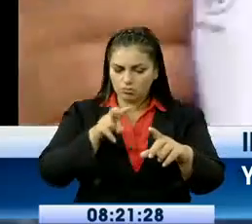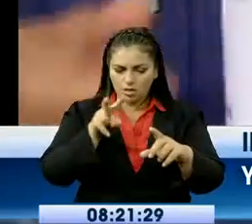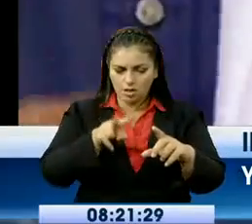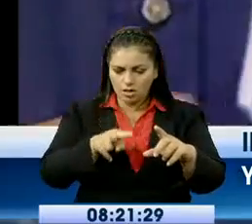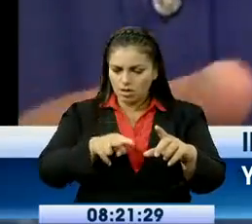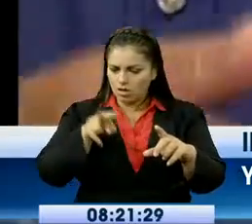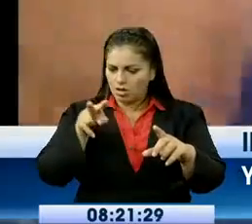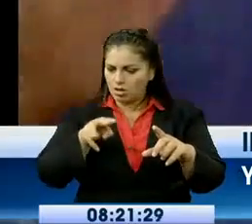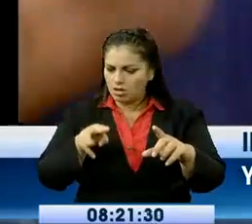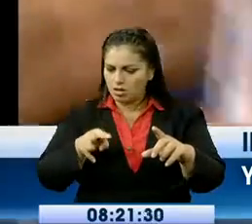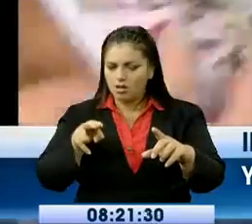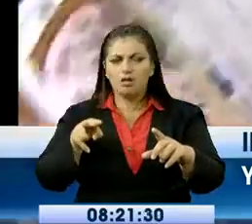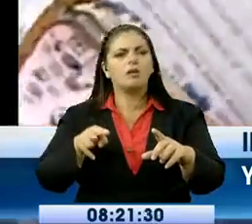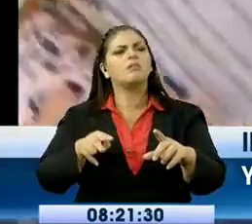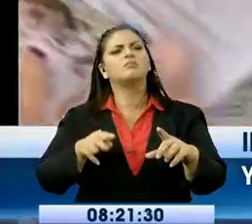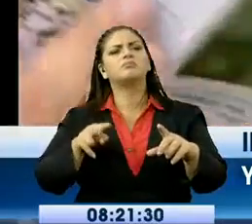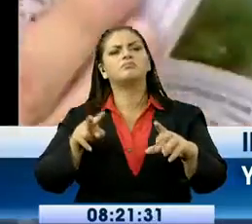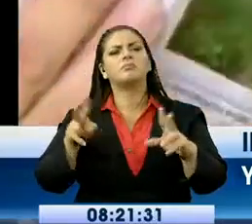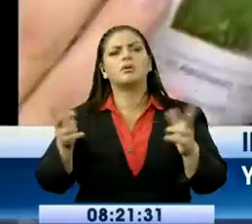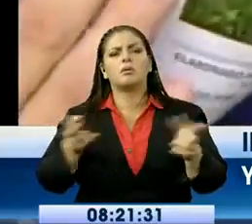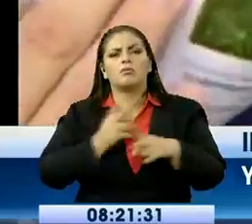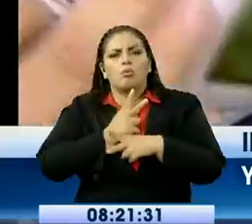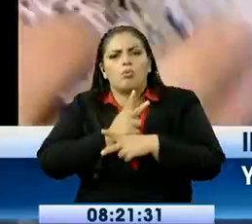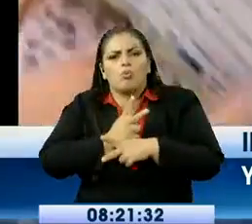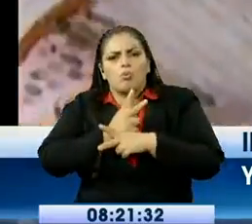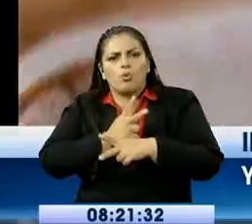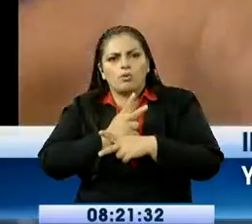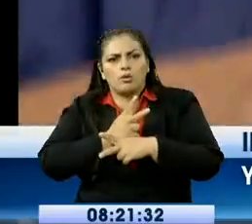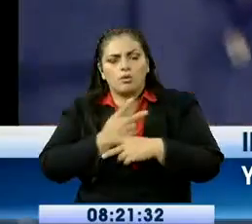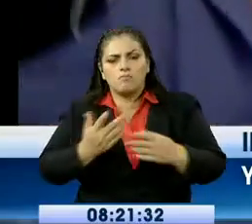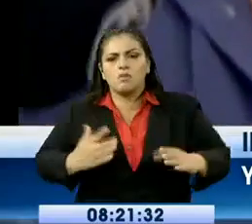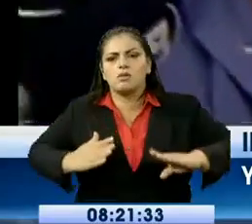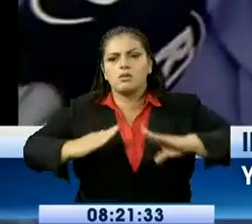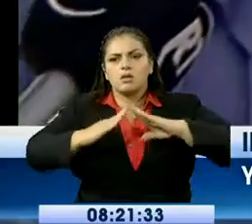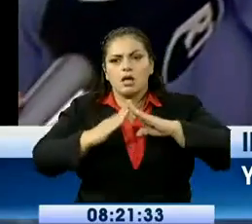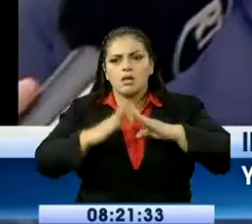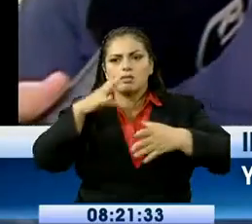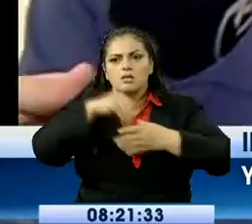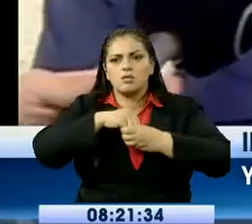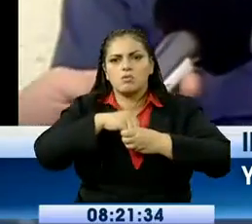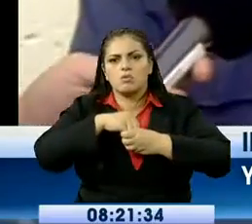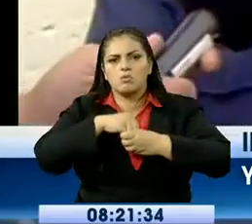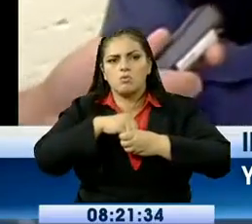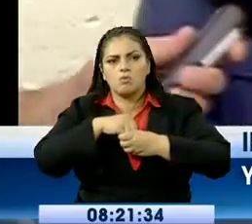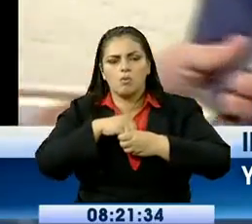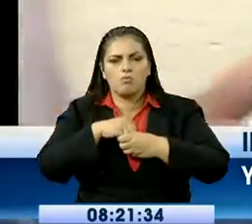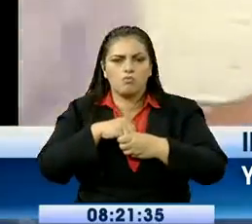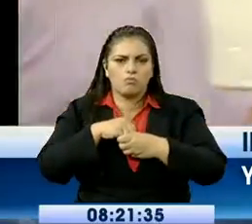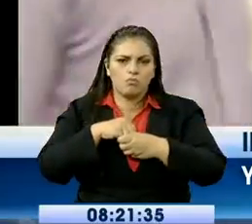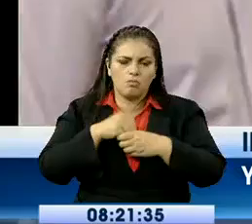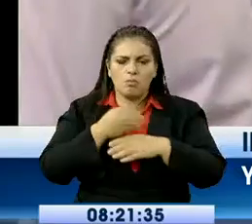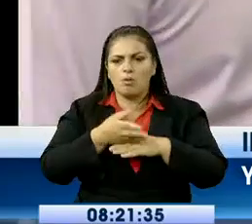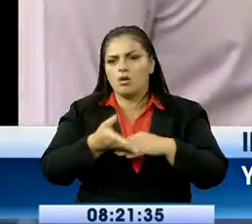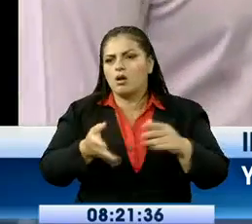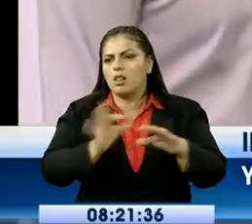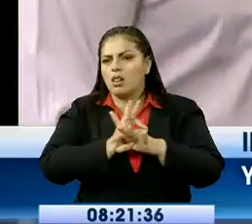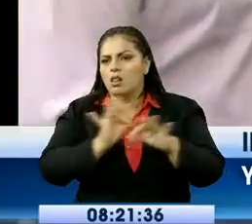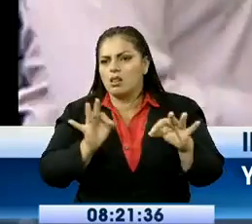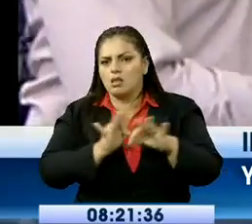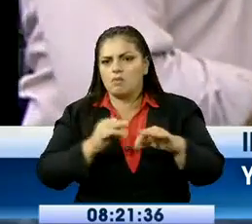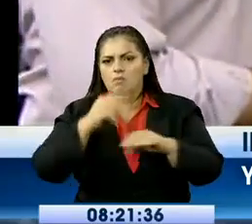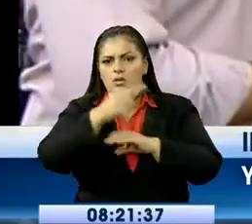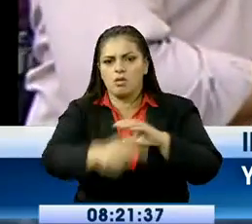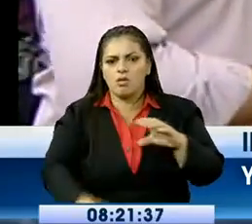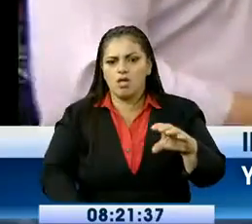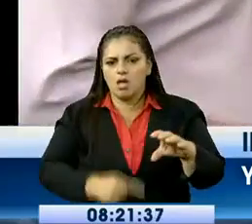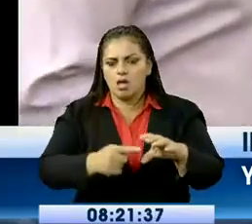manera. Exacto, cómo mantener limpio la casa de uno, no tener llantas con agua, estanques